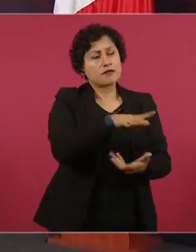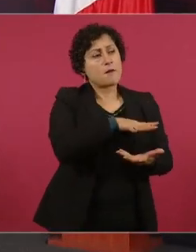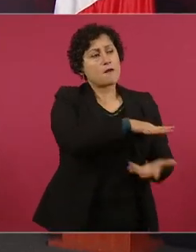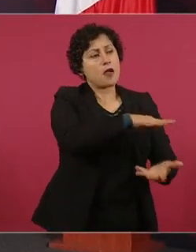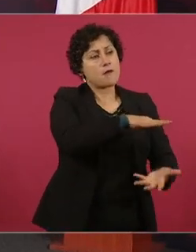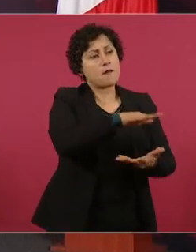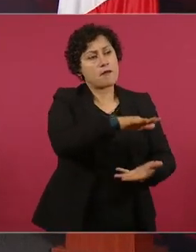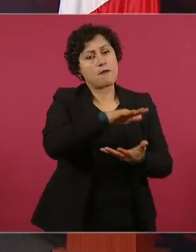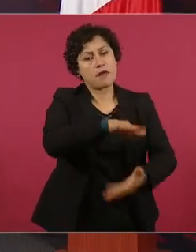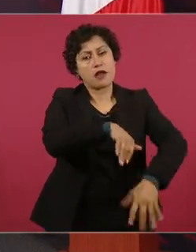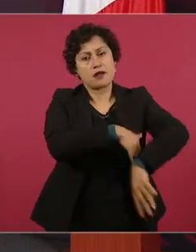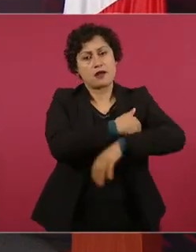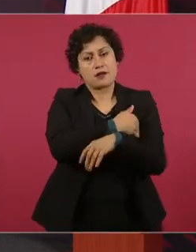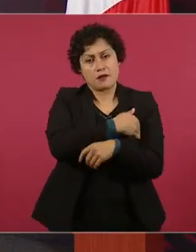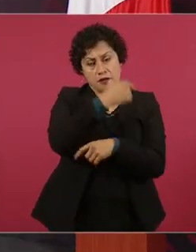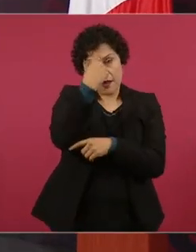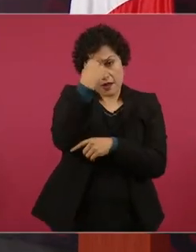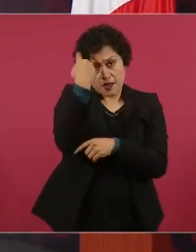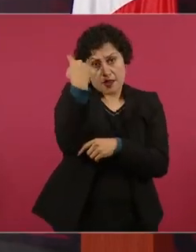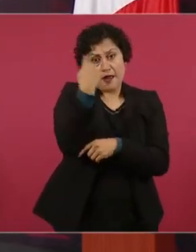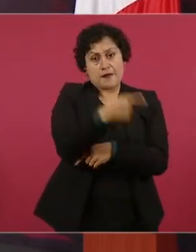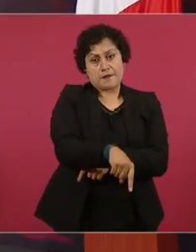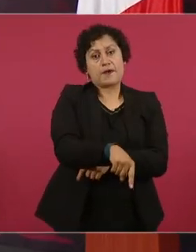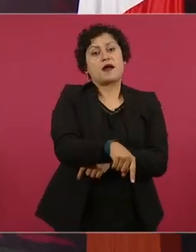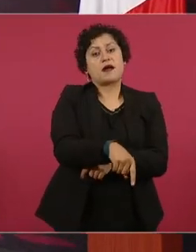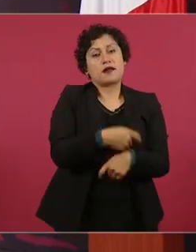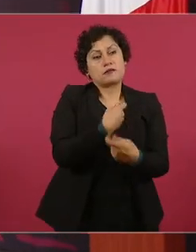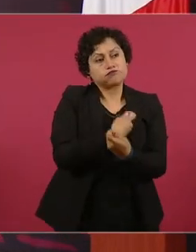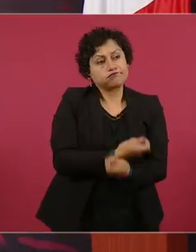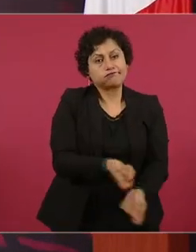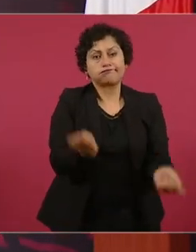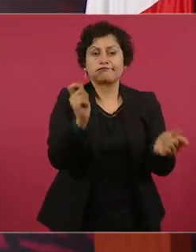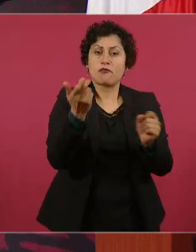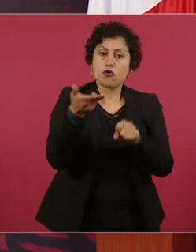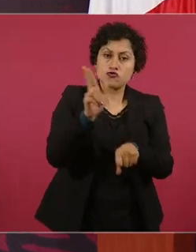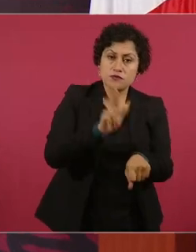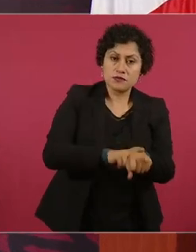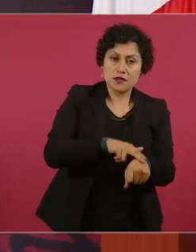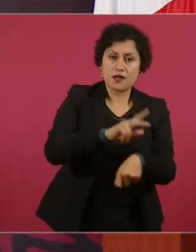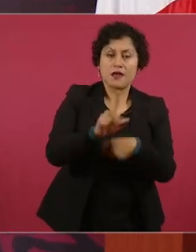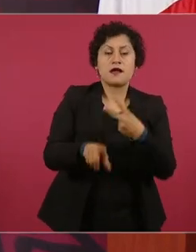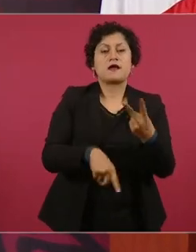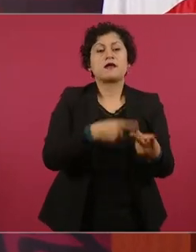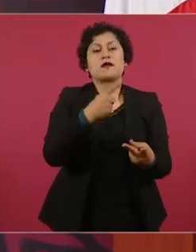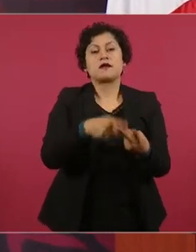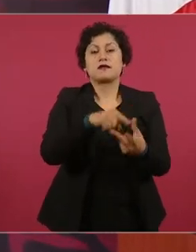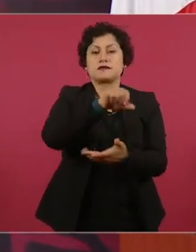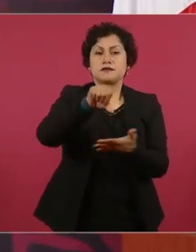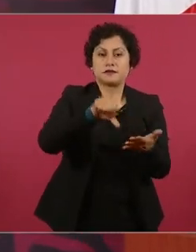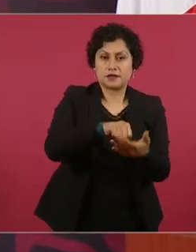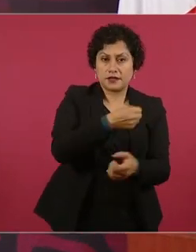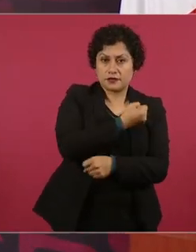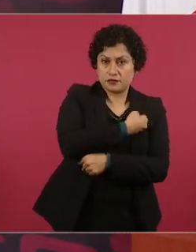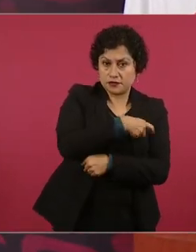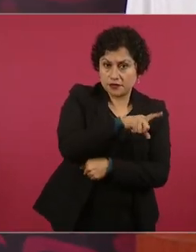a hospitales, a centros de salud.